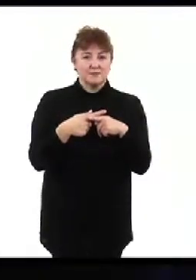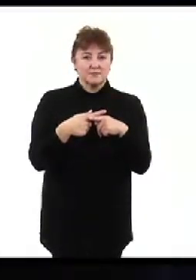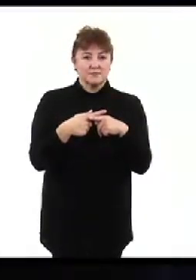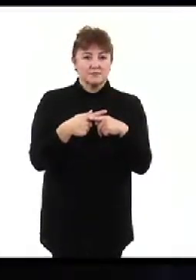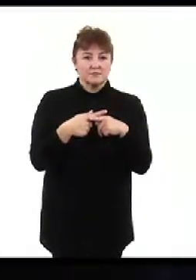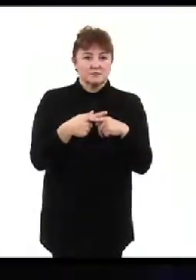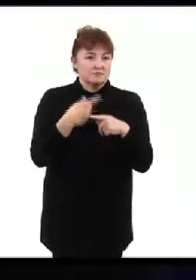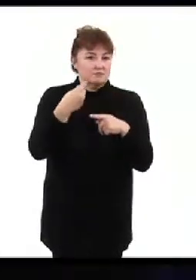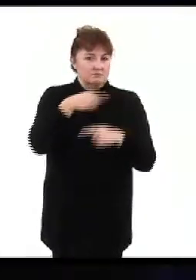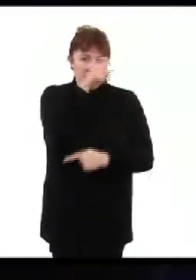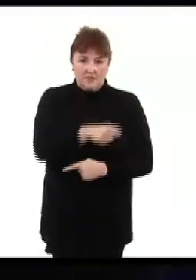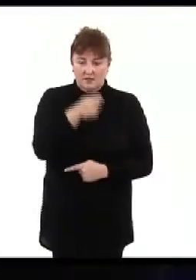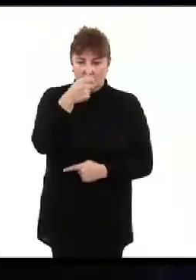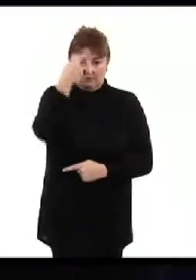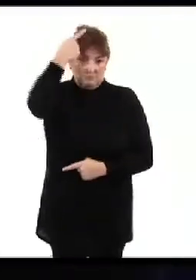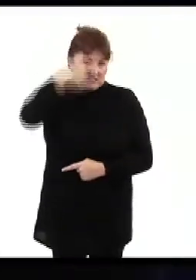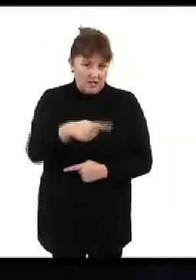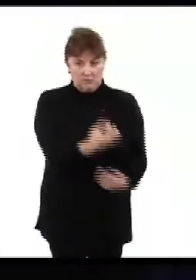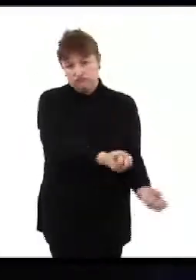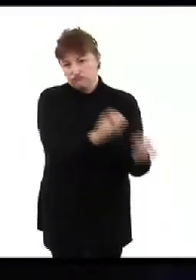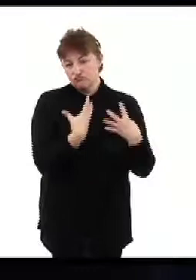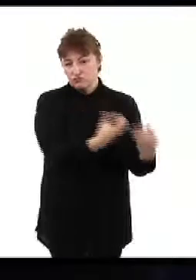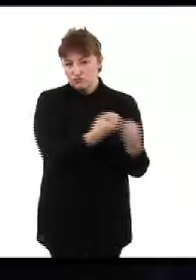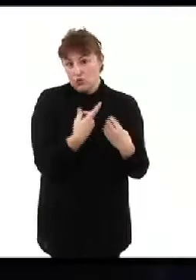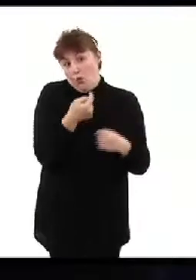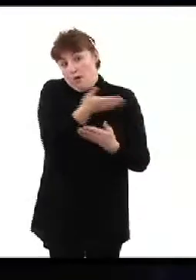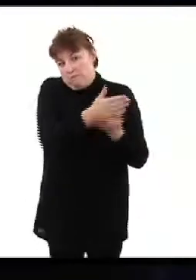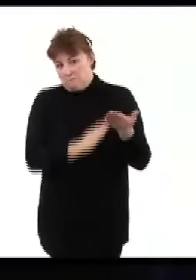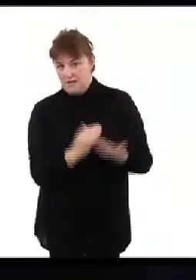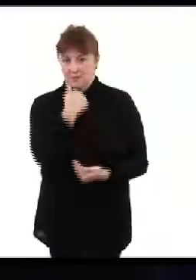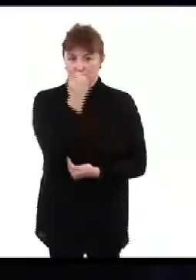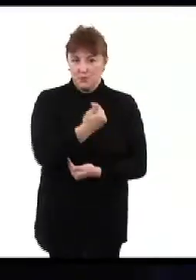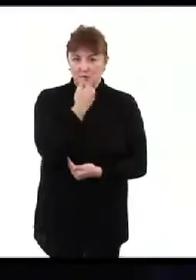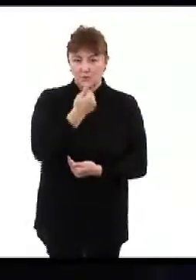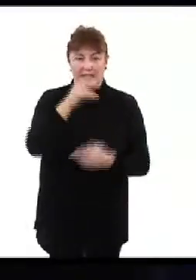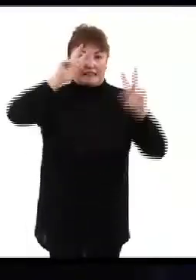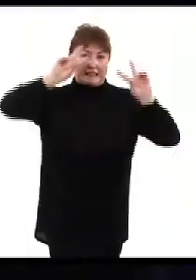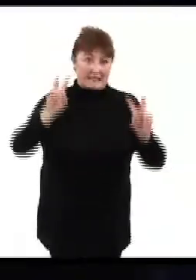todo lo que ella sabe, o una parte de lo que ella sabe, sobre